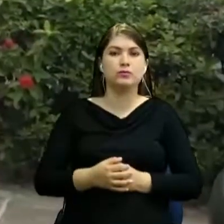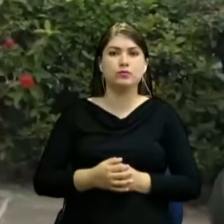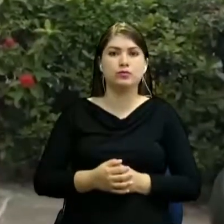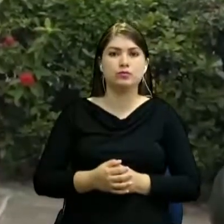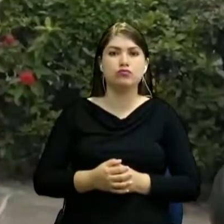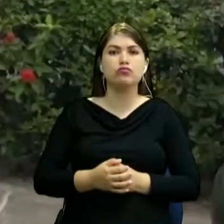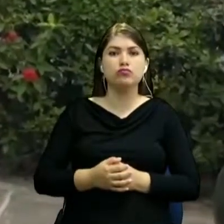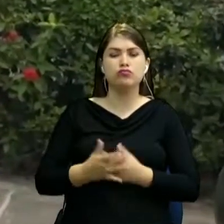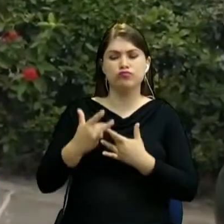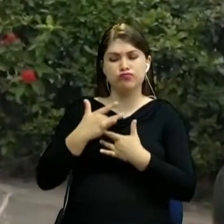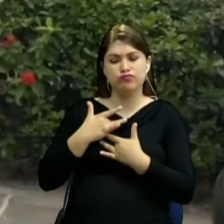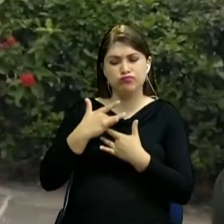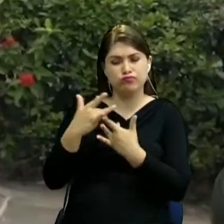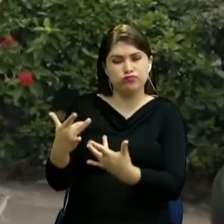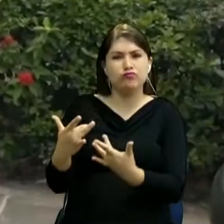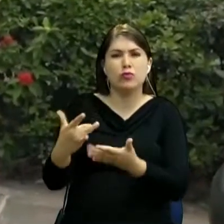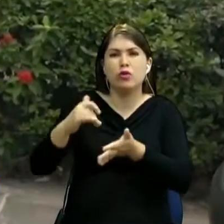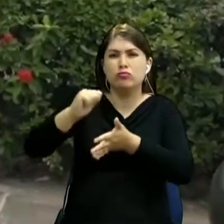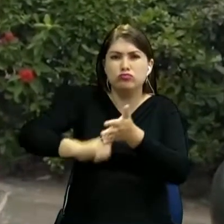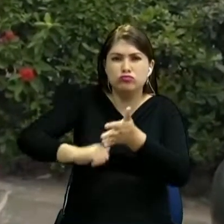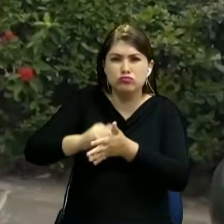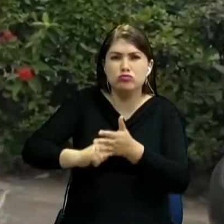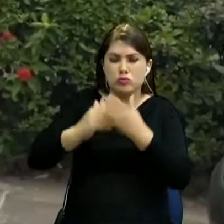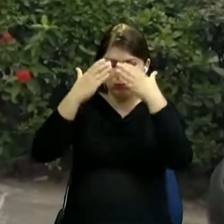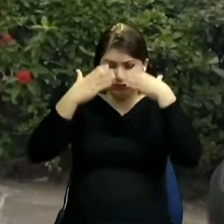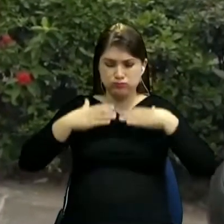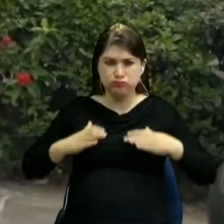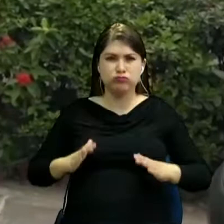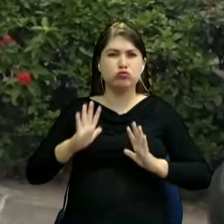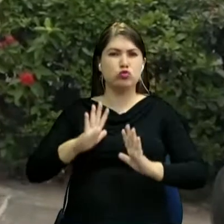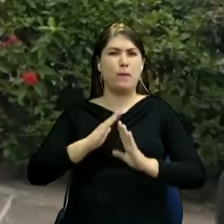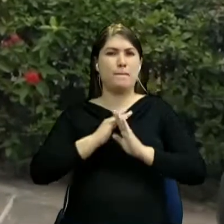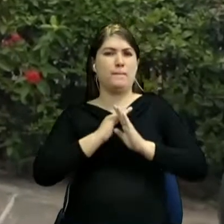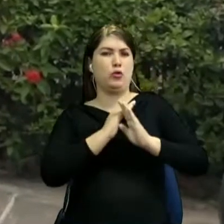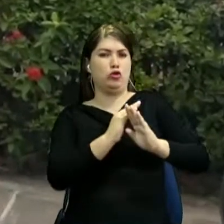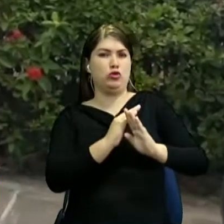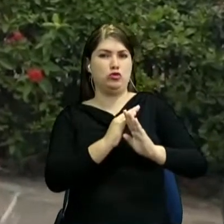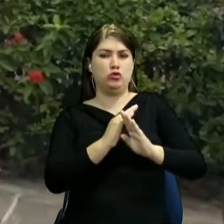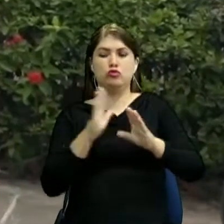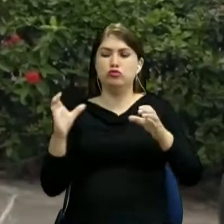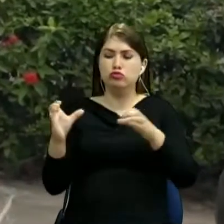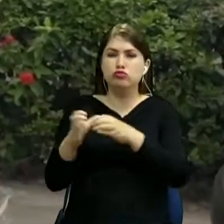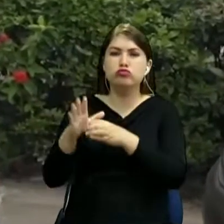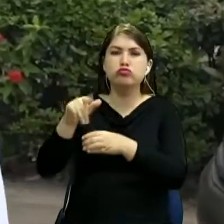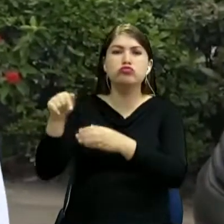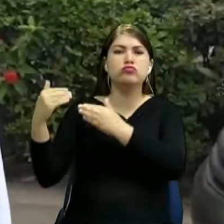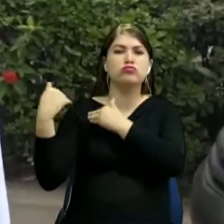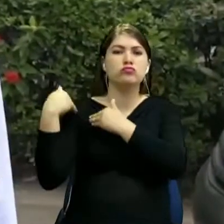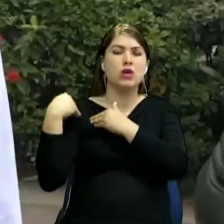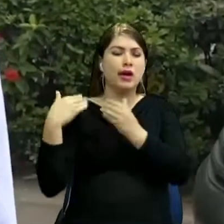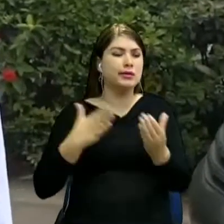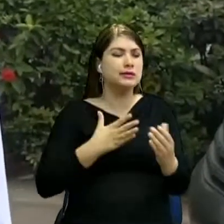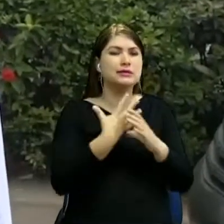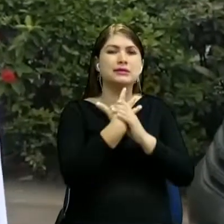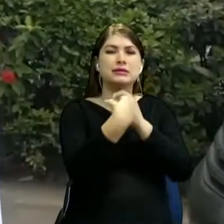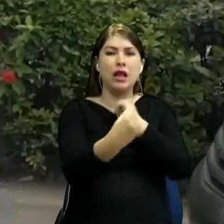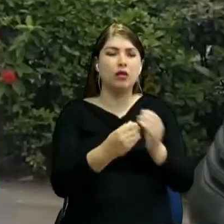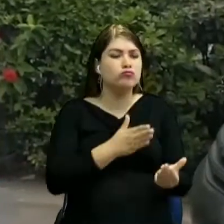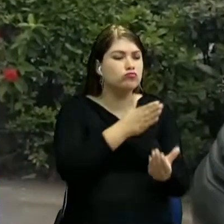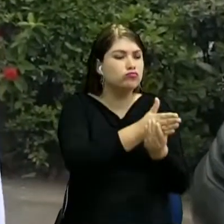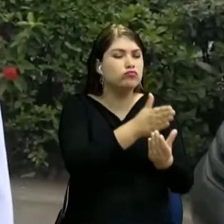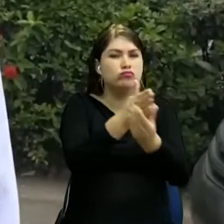hecho una donación de material de protección especialmente para los equipos que salen a ver